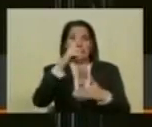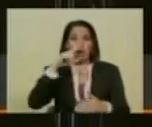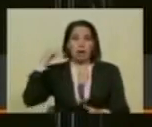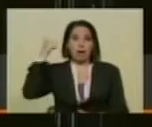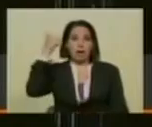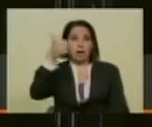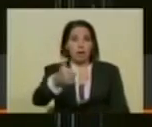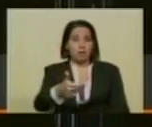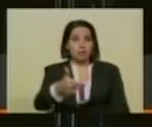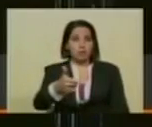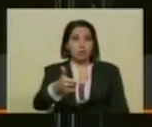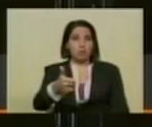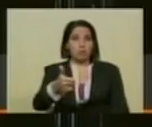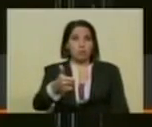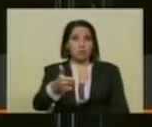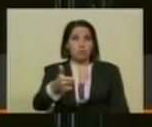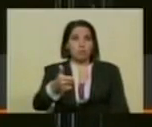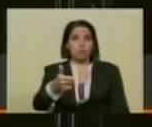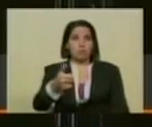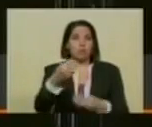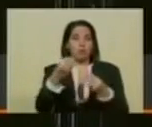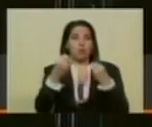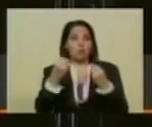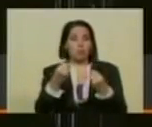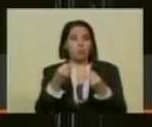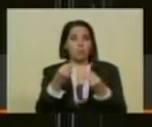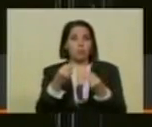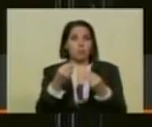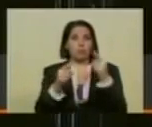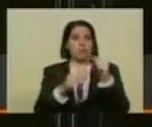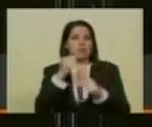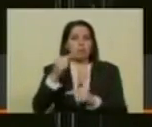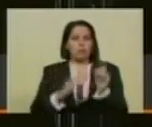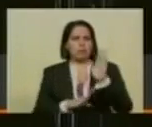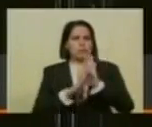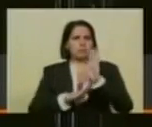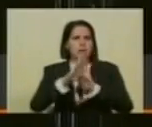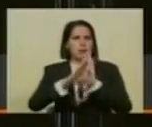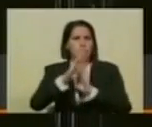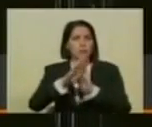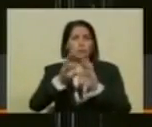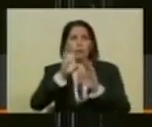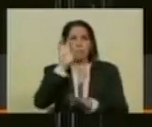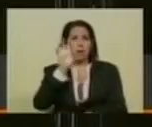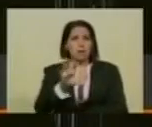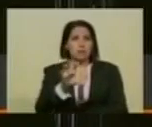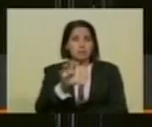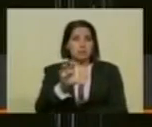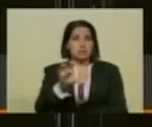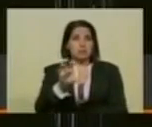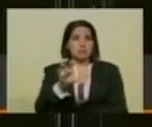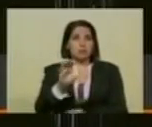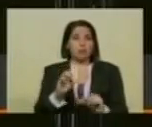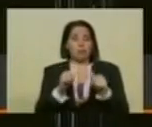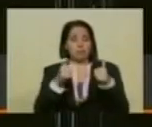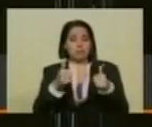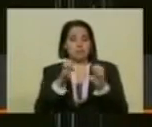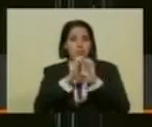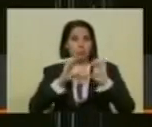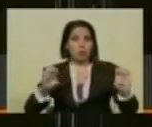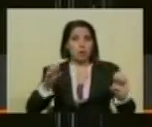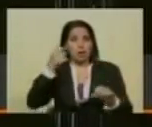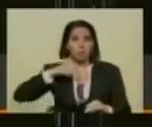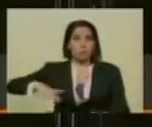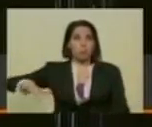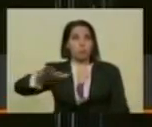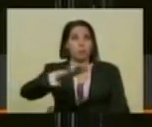el desarrollo económico, para implantar el desarrollo global del país y para educar al pueblo para